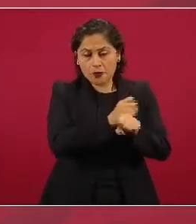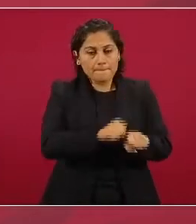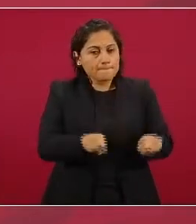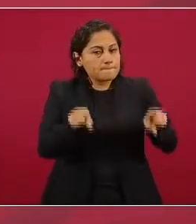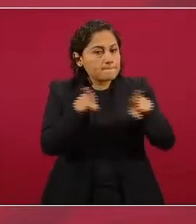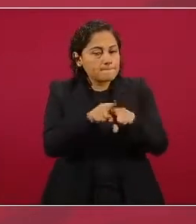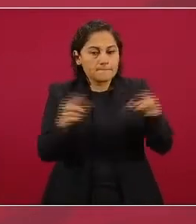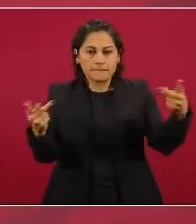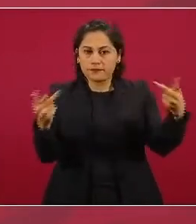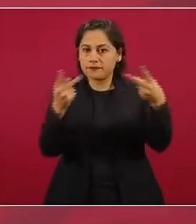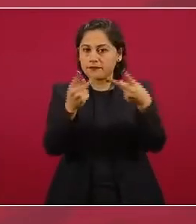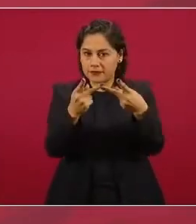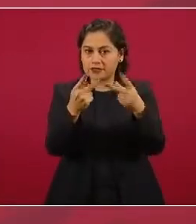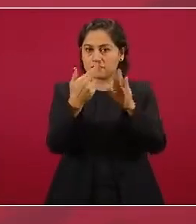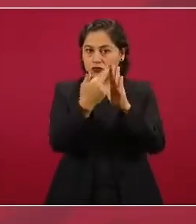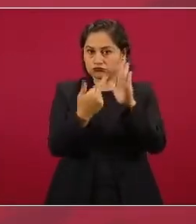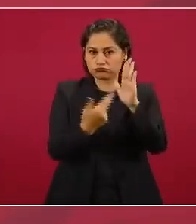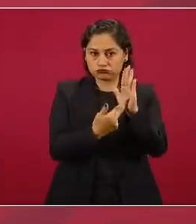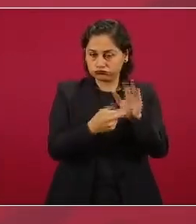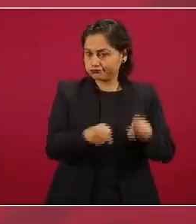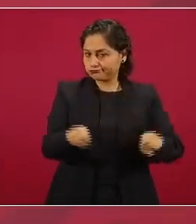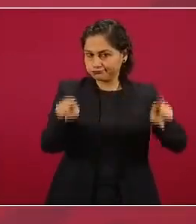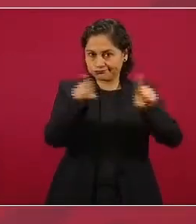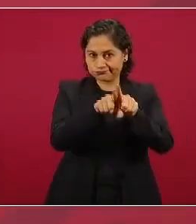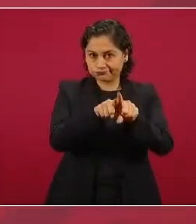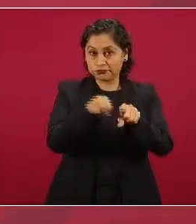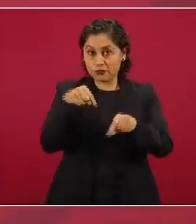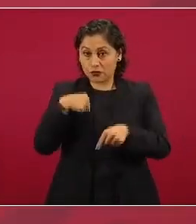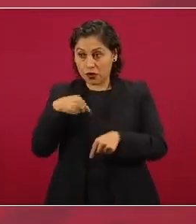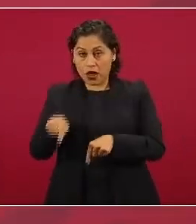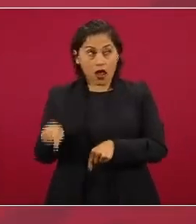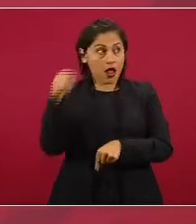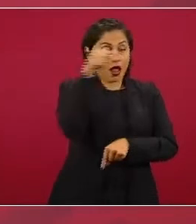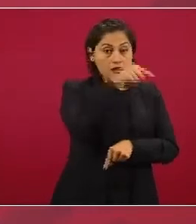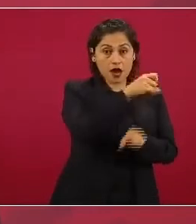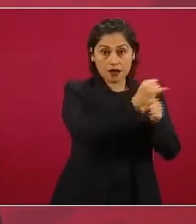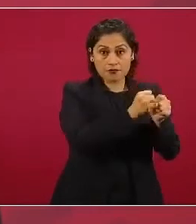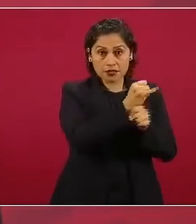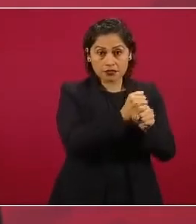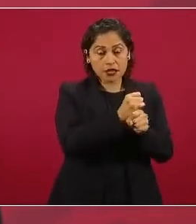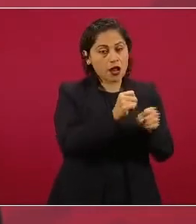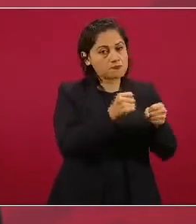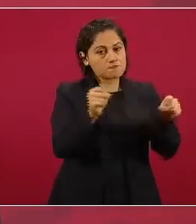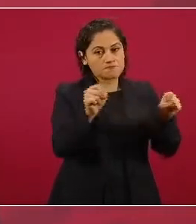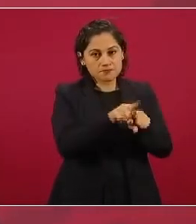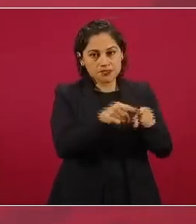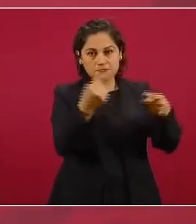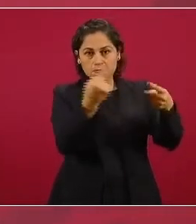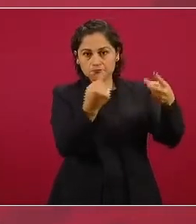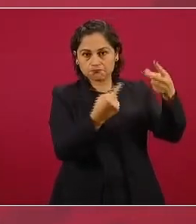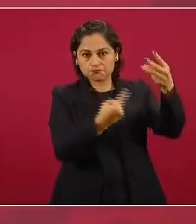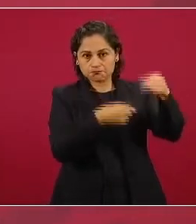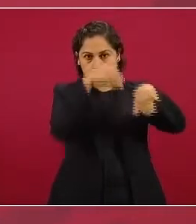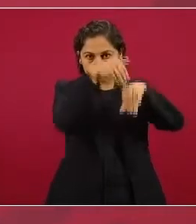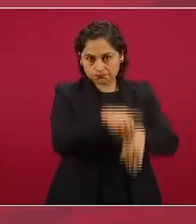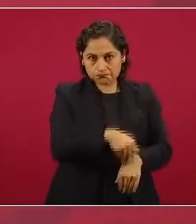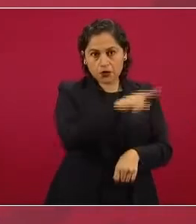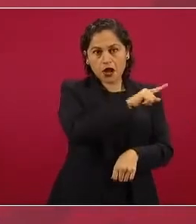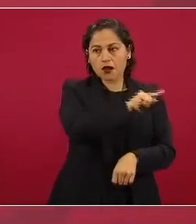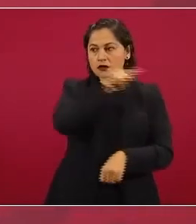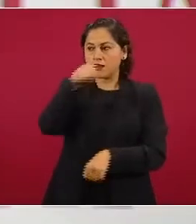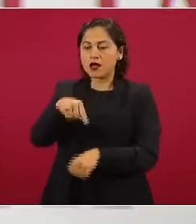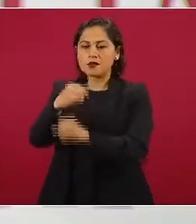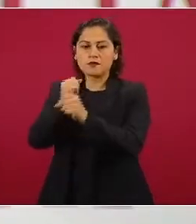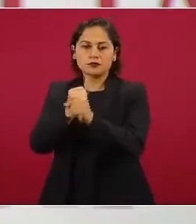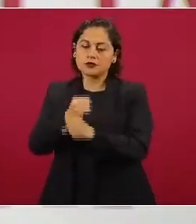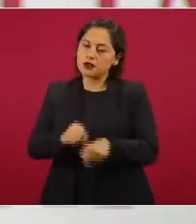mismo tipo de restricciones ambos. A esta fecha en México, cuando nosotros llegamos